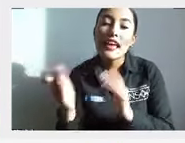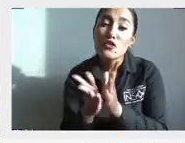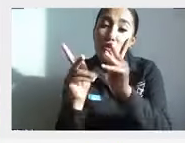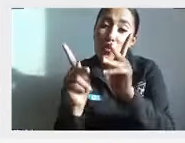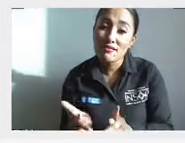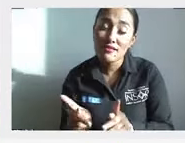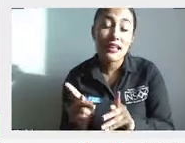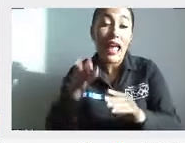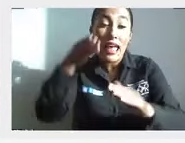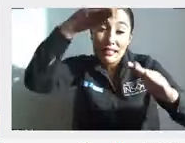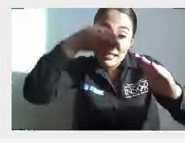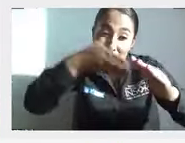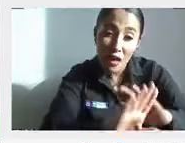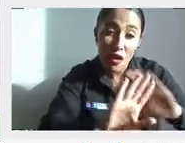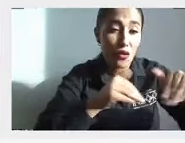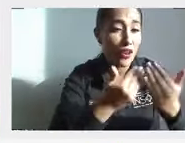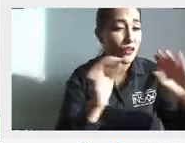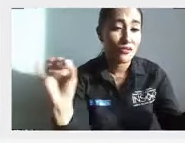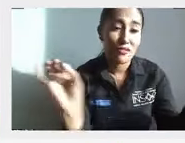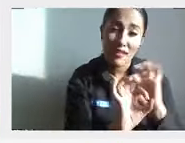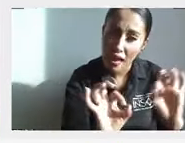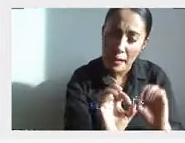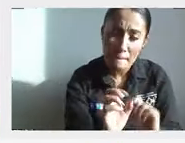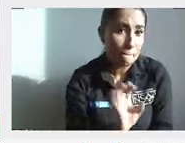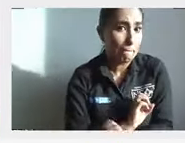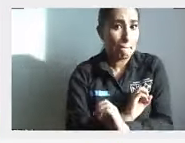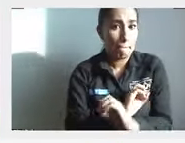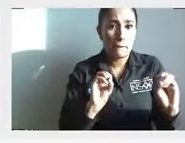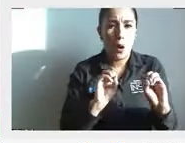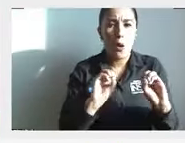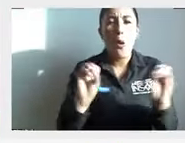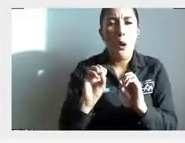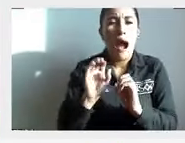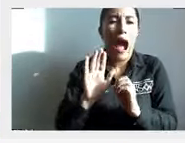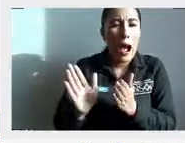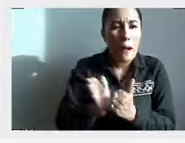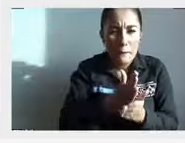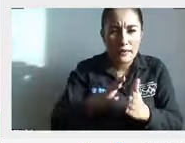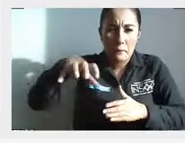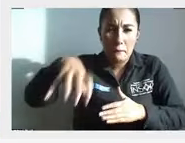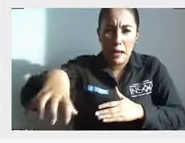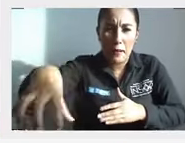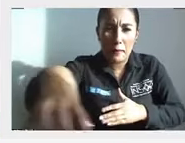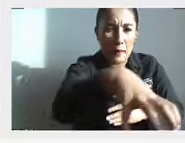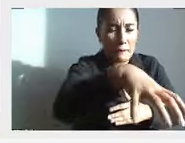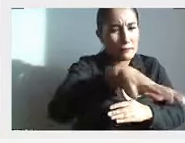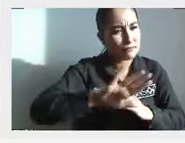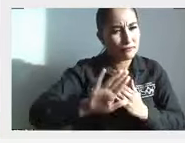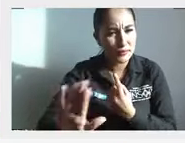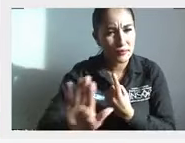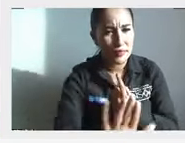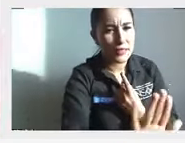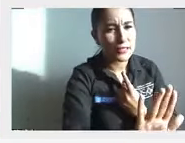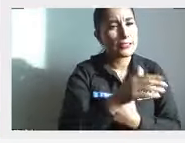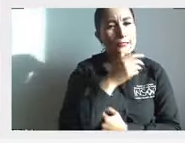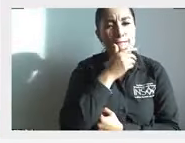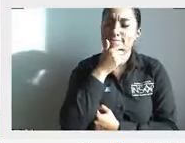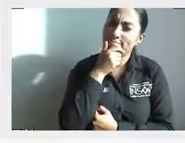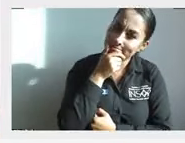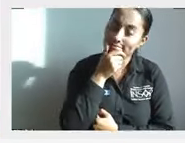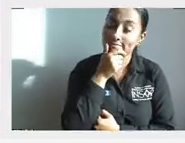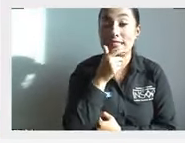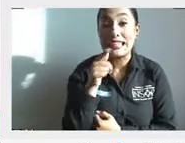y de los que se encuentran en procesos educativos segregados. Yo sí creo hoy que el resultado es muy